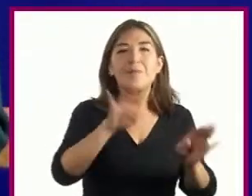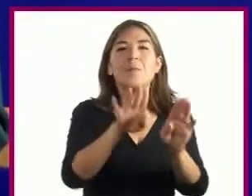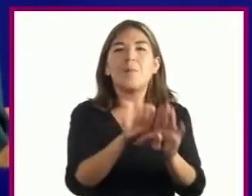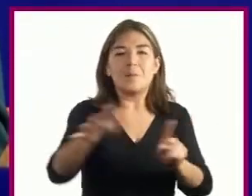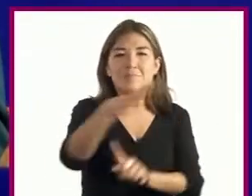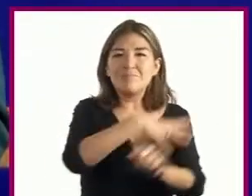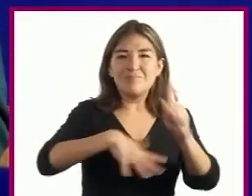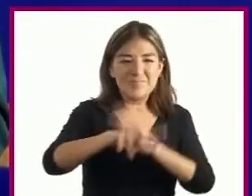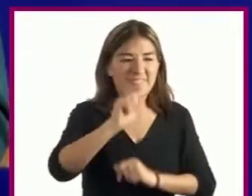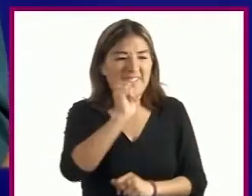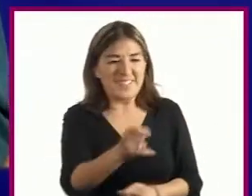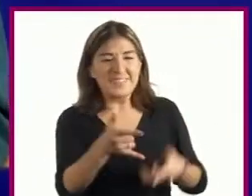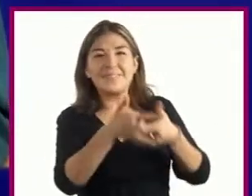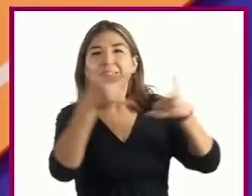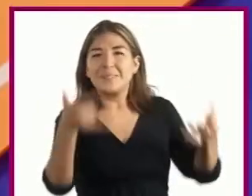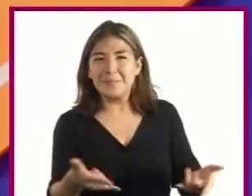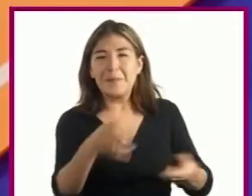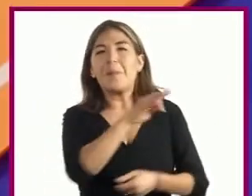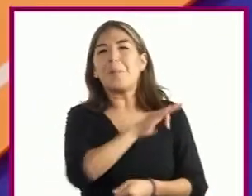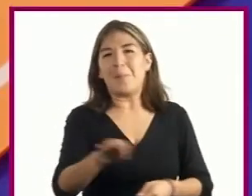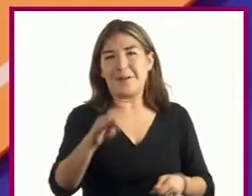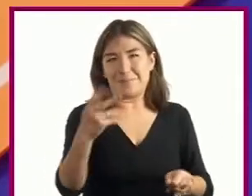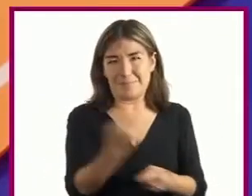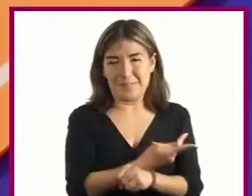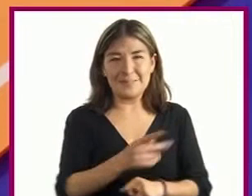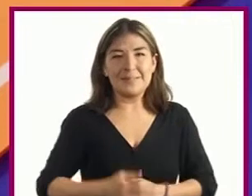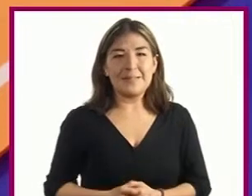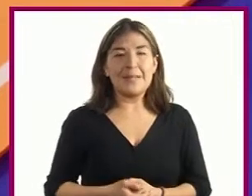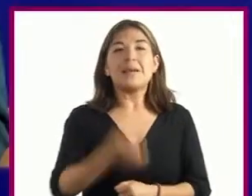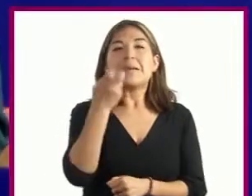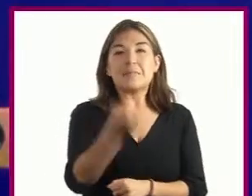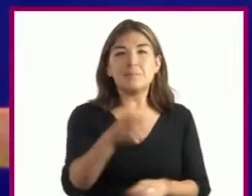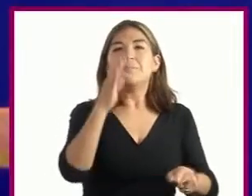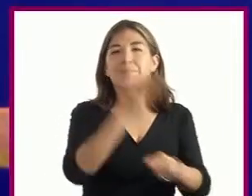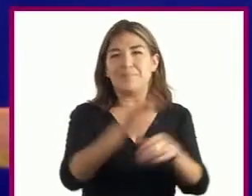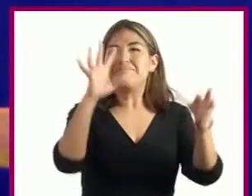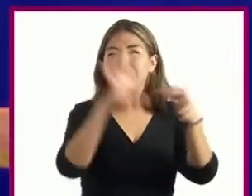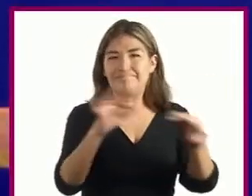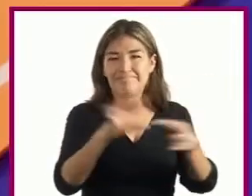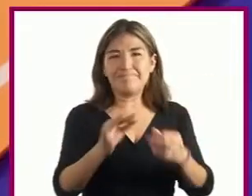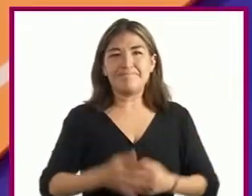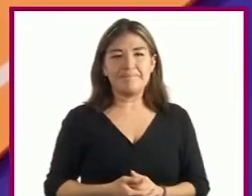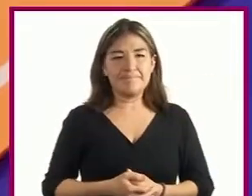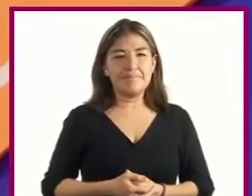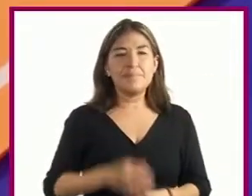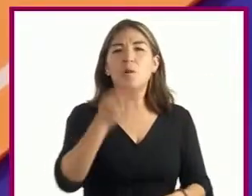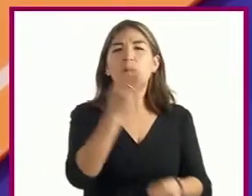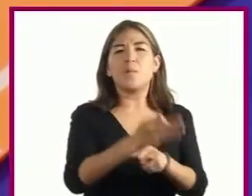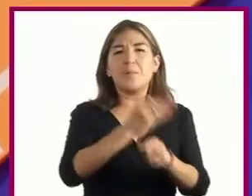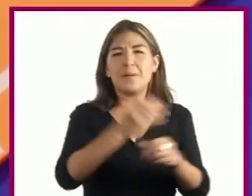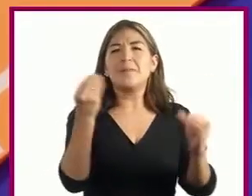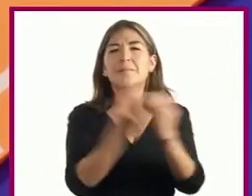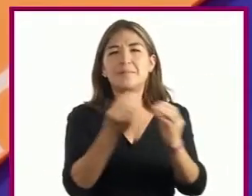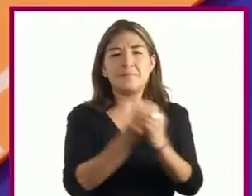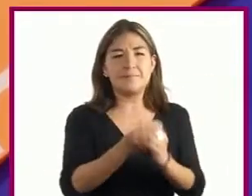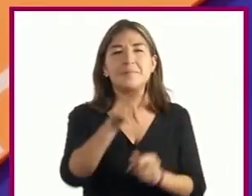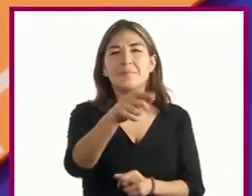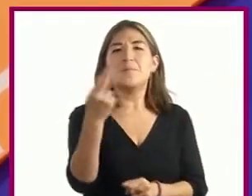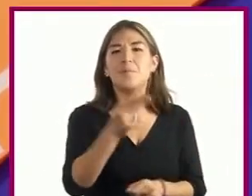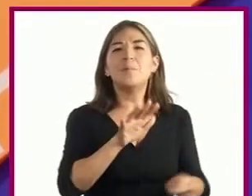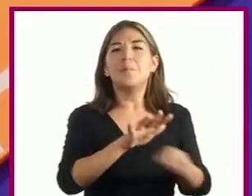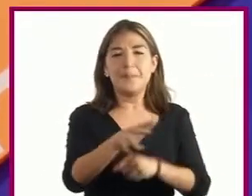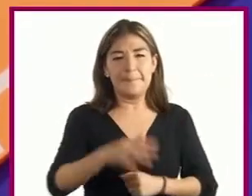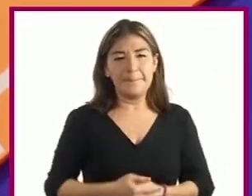que la acción de la historia suceda. En ella ahondaremos en esta sesión. Los materiales que van a necesitar son